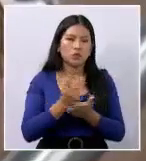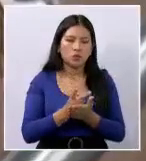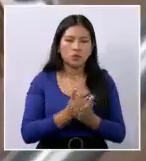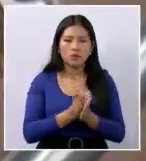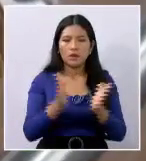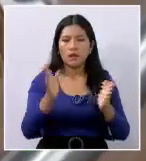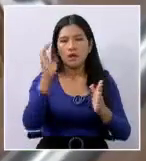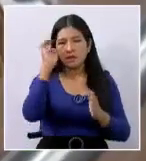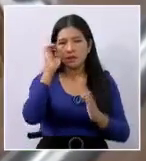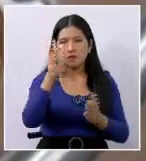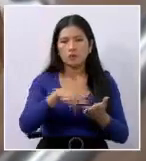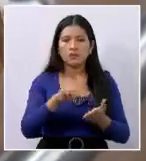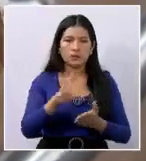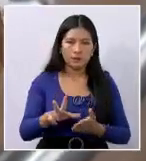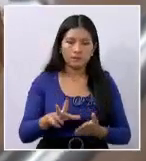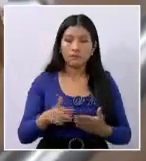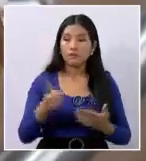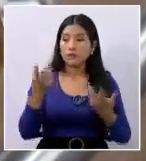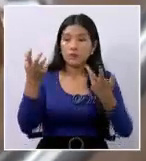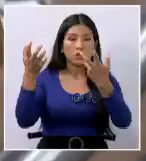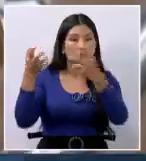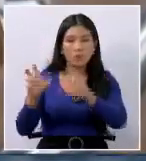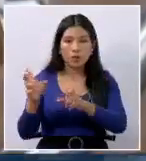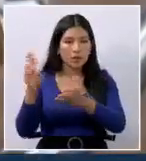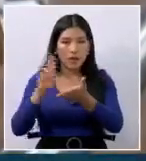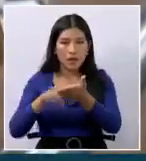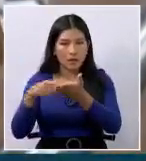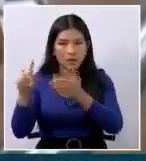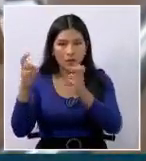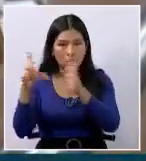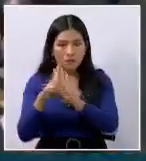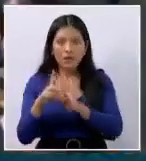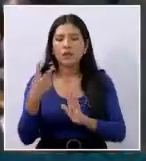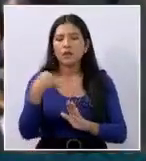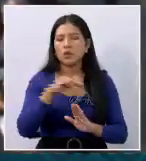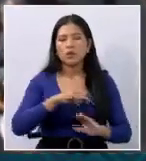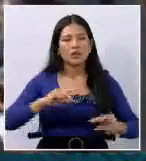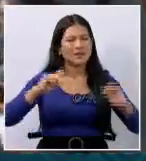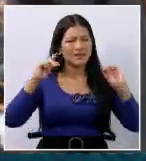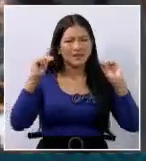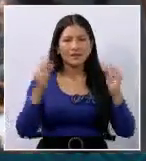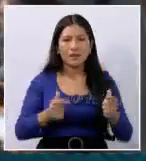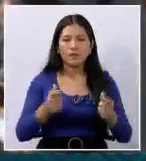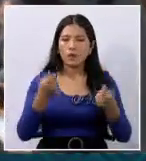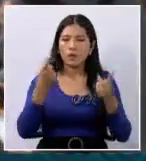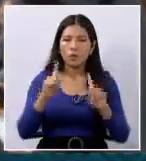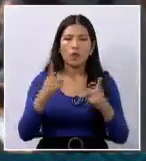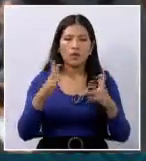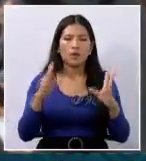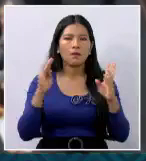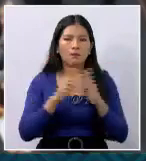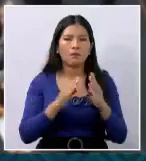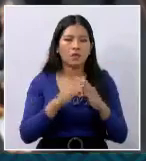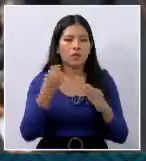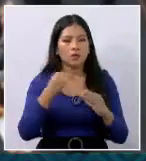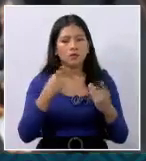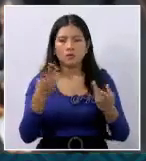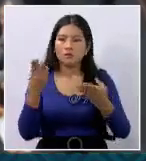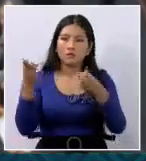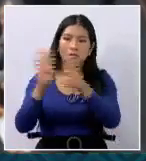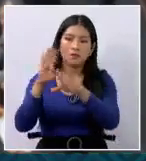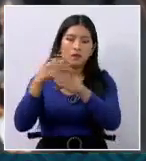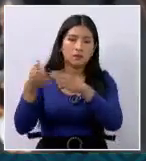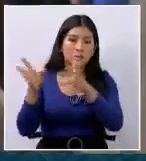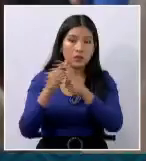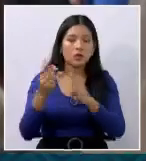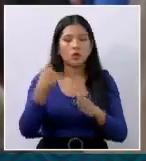Estado 2023. En caso que no se aprueba dicha ley, inmediatamente a la clausura se desea la sesión de la